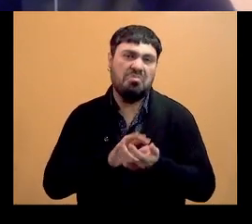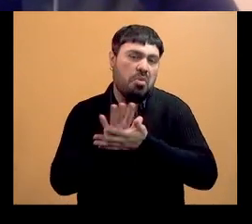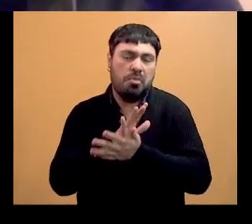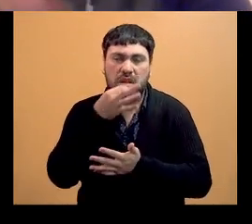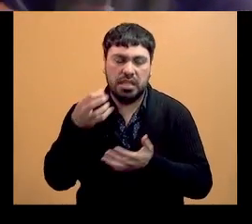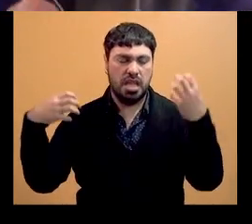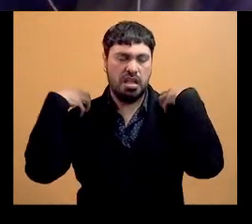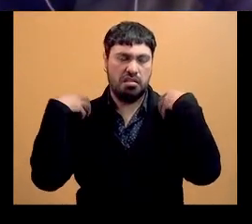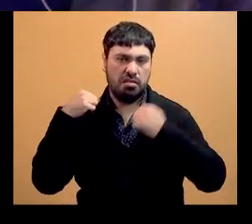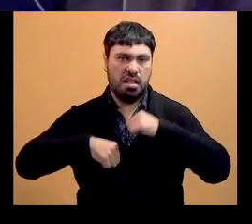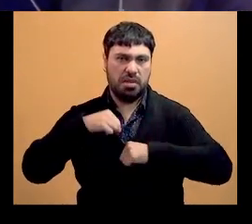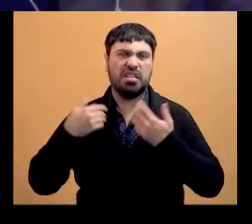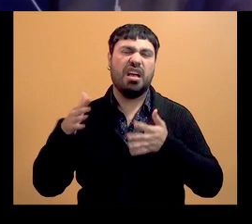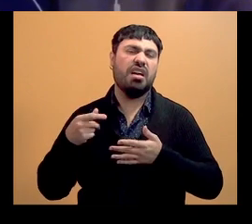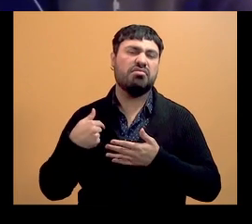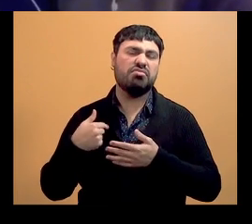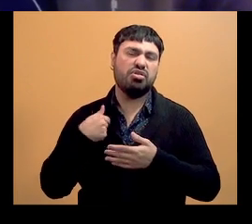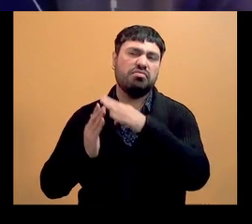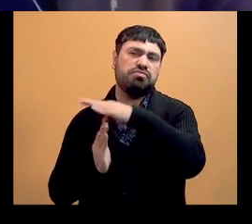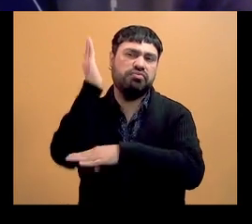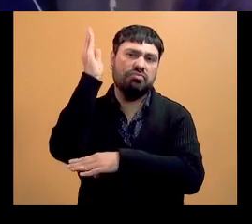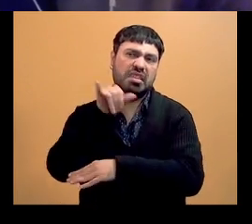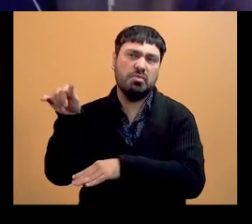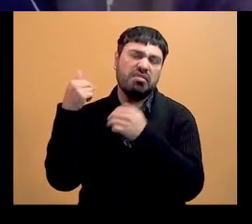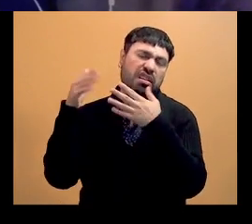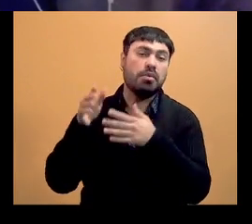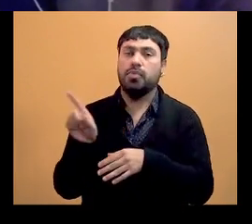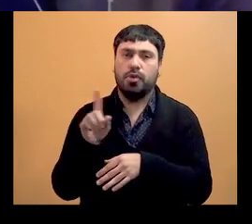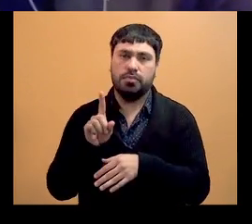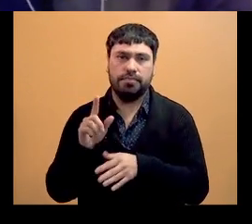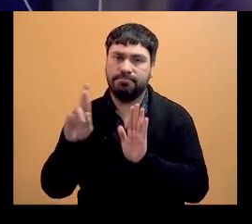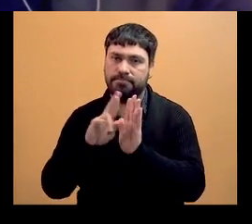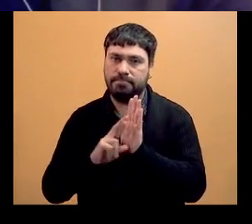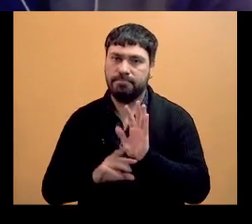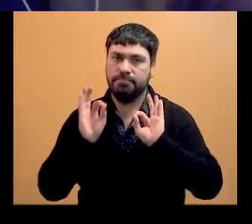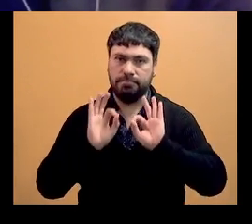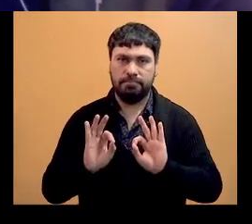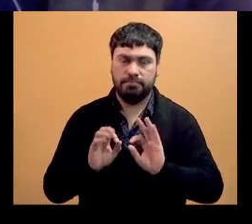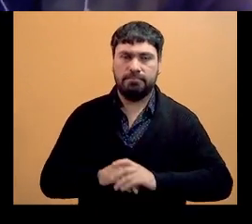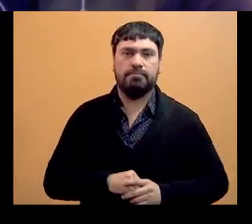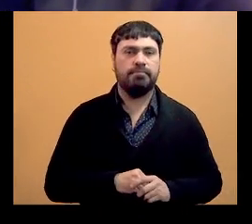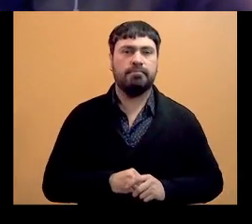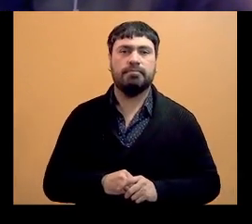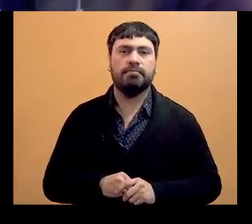puede decir, oye, yo voy a lanzar este satélite y bueno, después vemos qué pasa. No, hay todo un protocolo que hay que seguir. Y